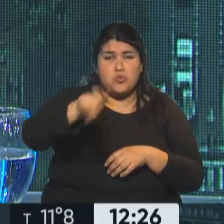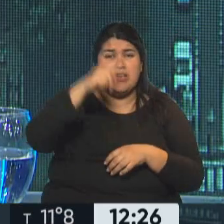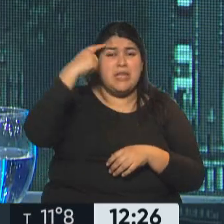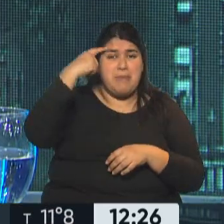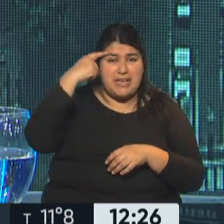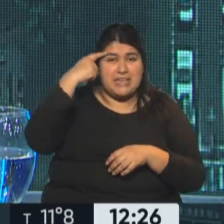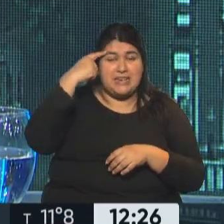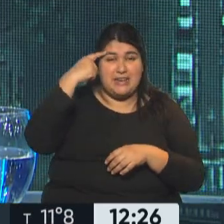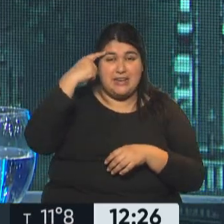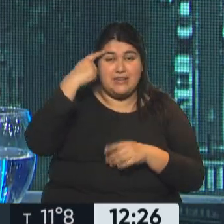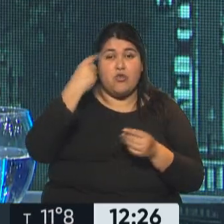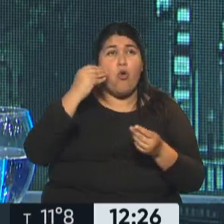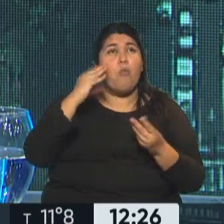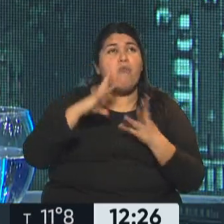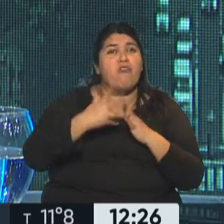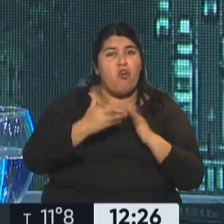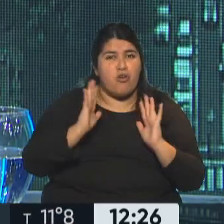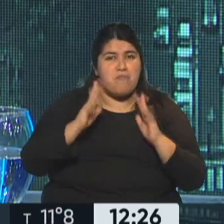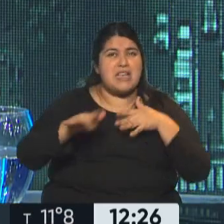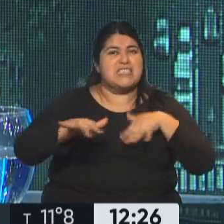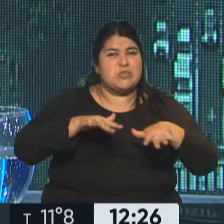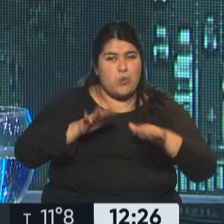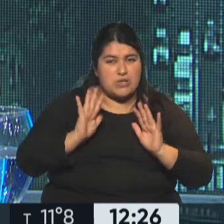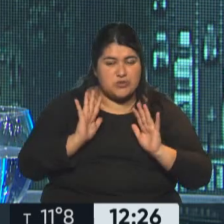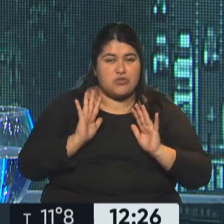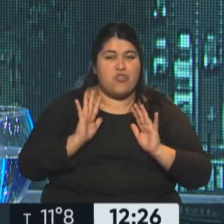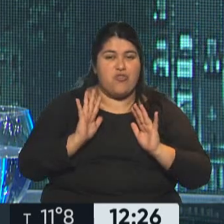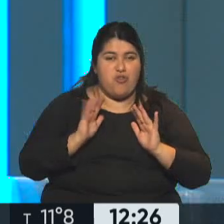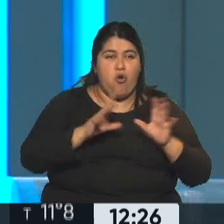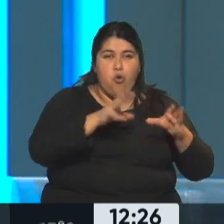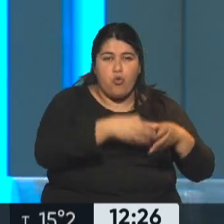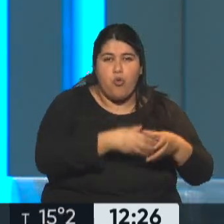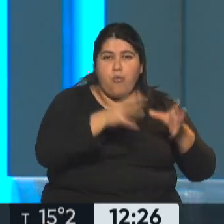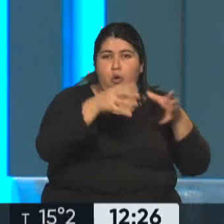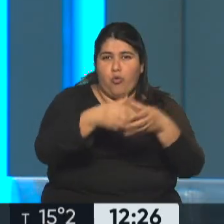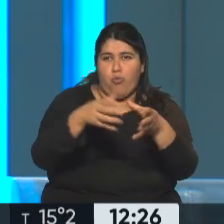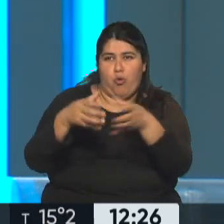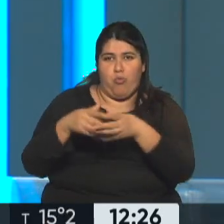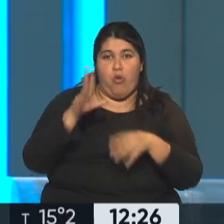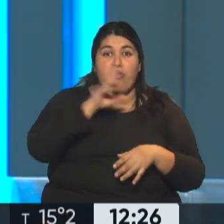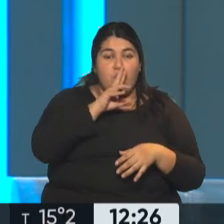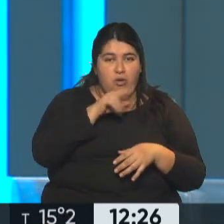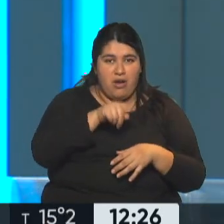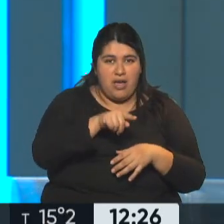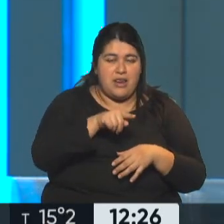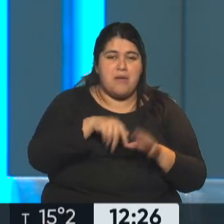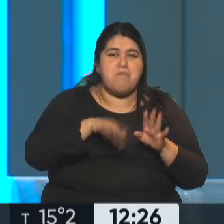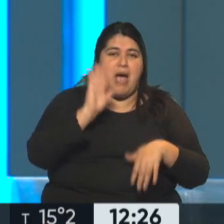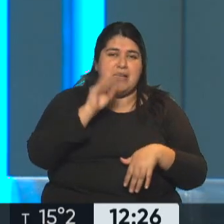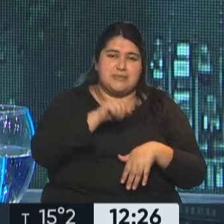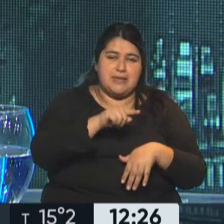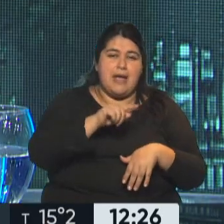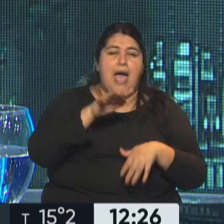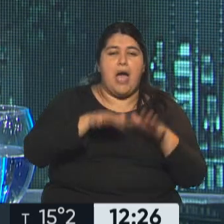lo que debe ser la situación de los grupos de mujeres que están en el